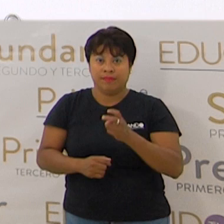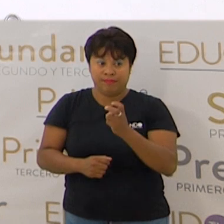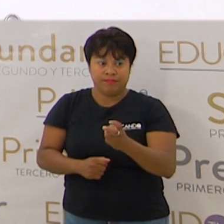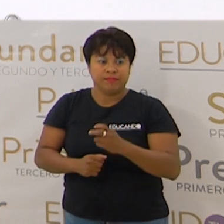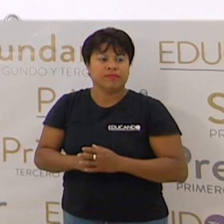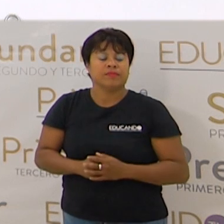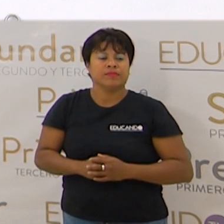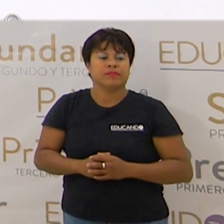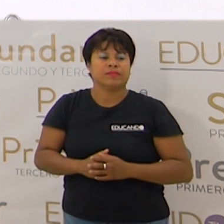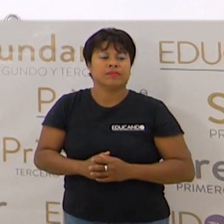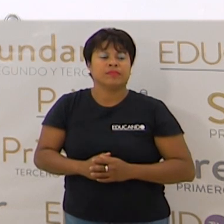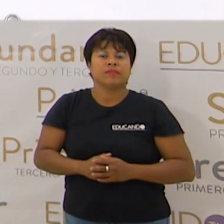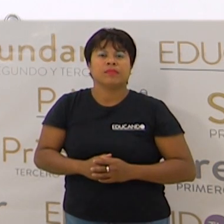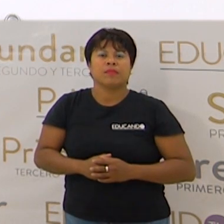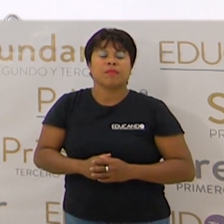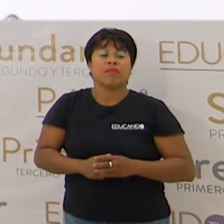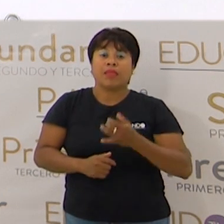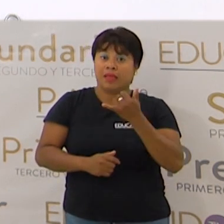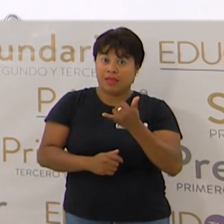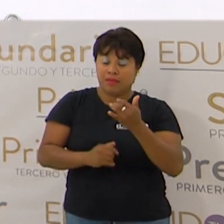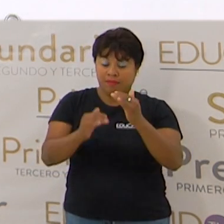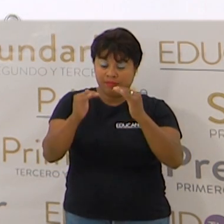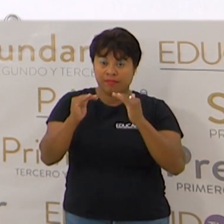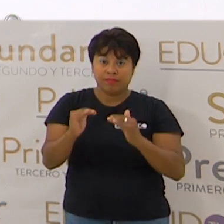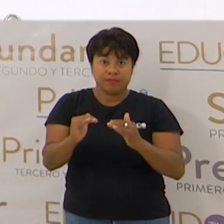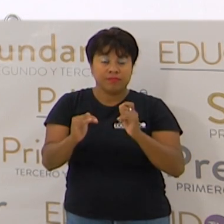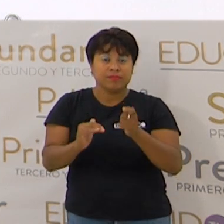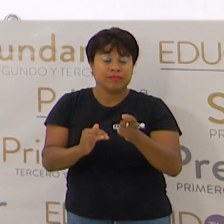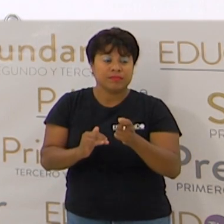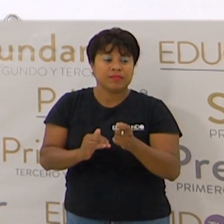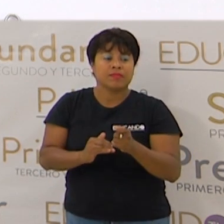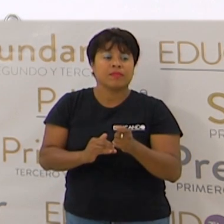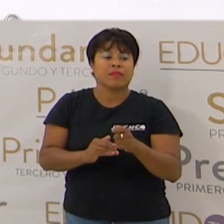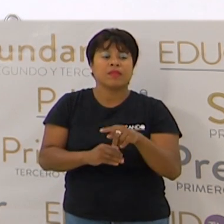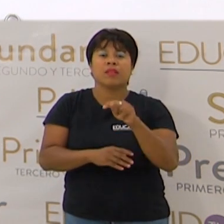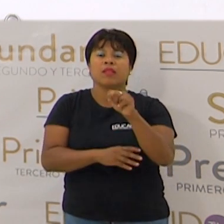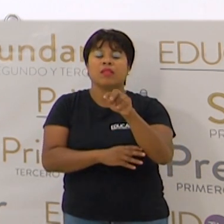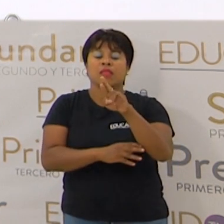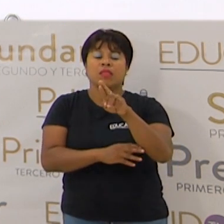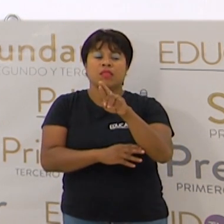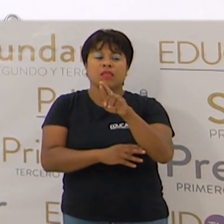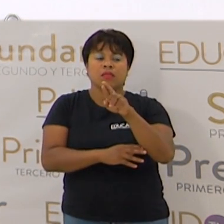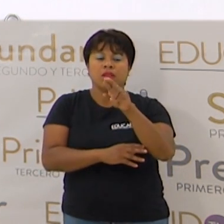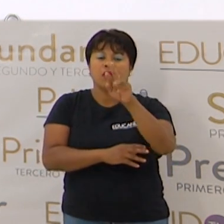¿Sí? Rectángulo. ¿Y este qué sería? Un